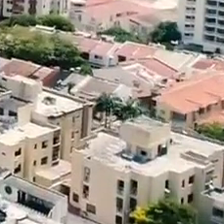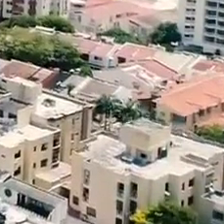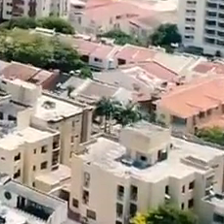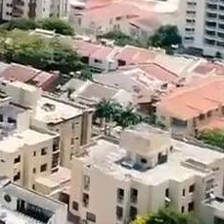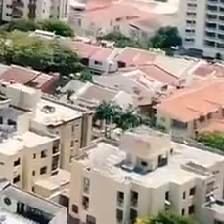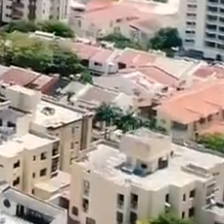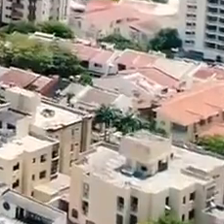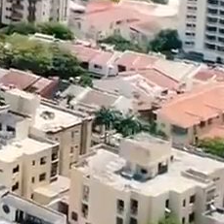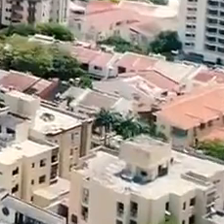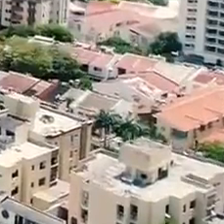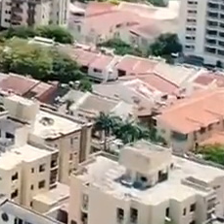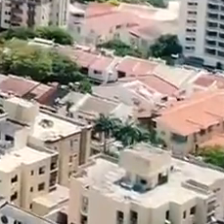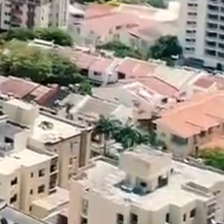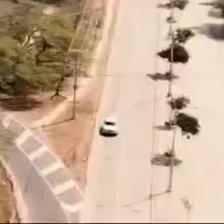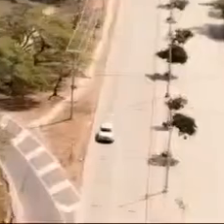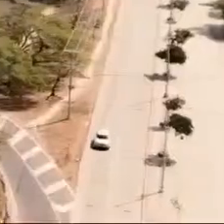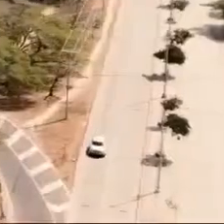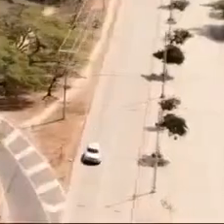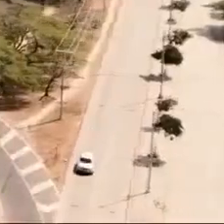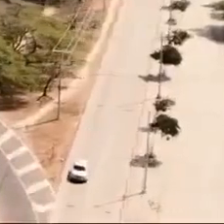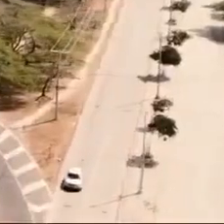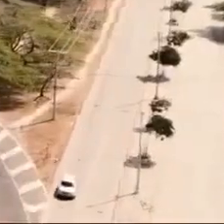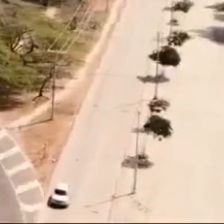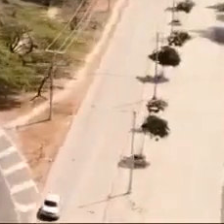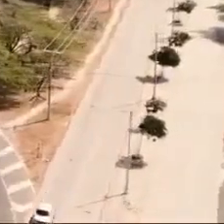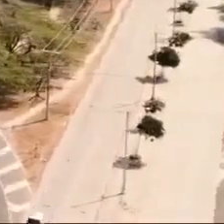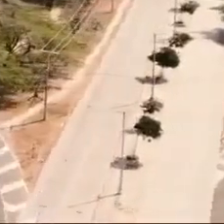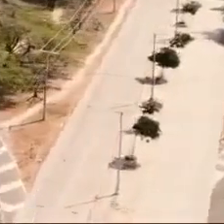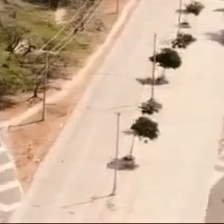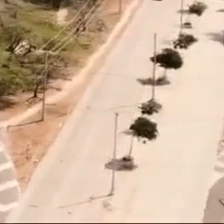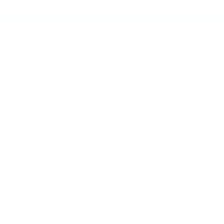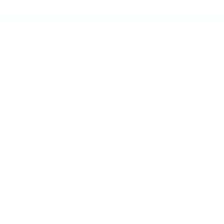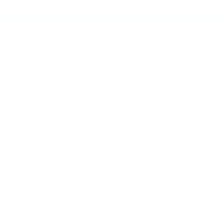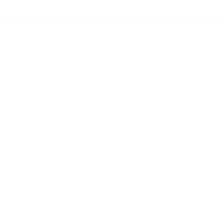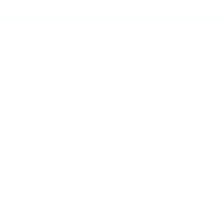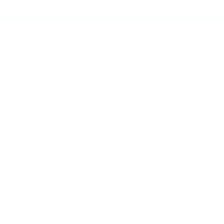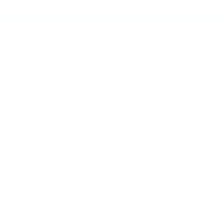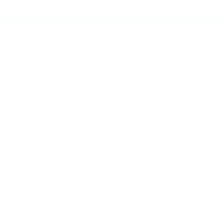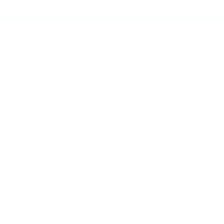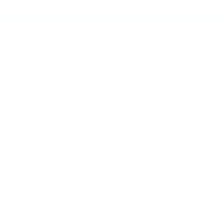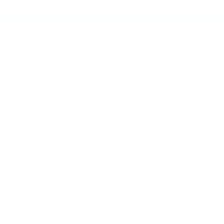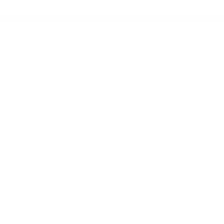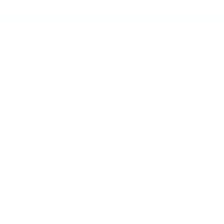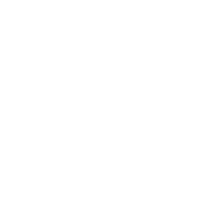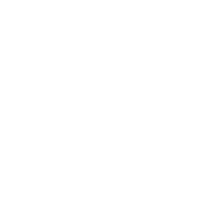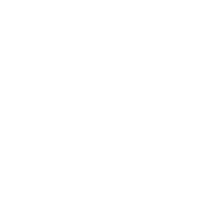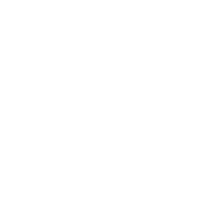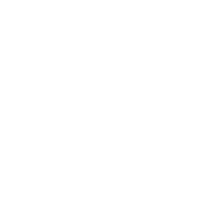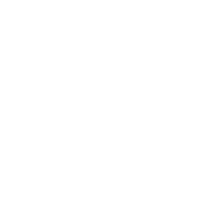soñamos, lo prometimos, lo estamos cumpliendo.